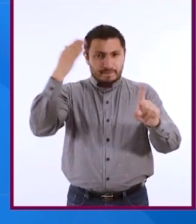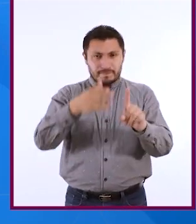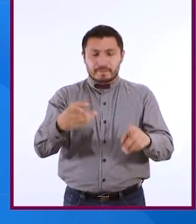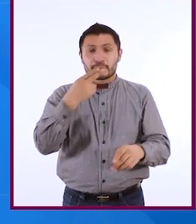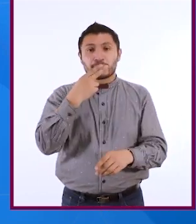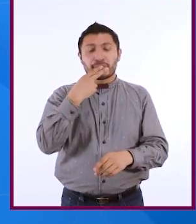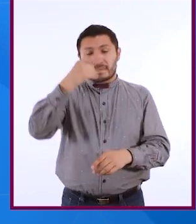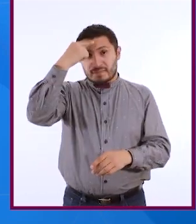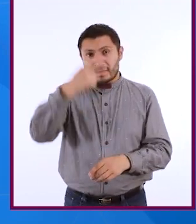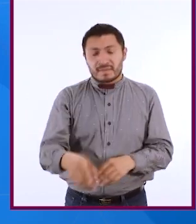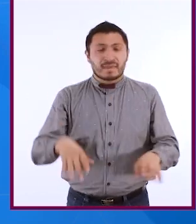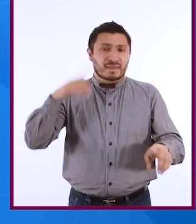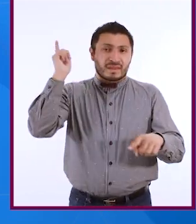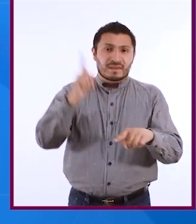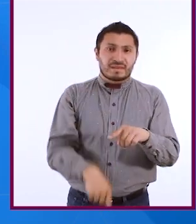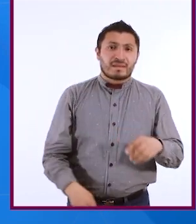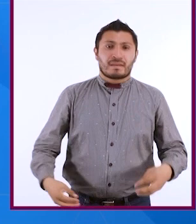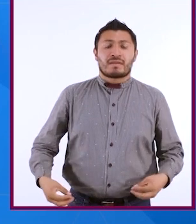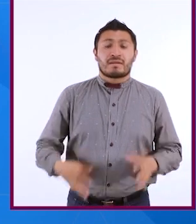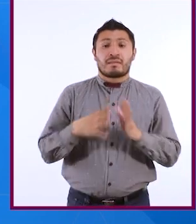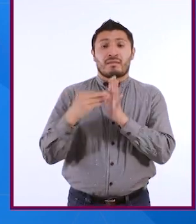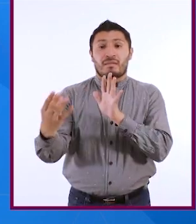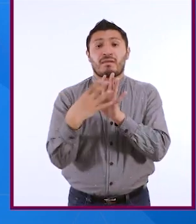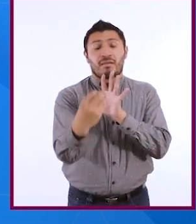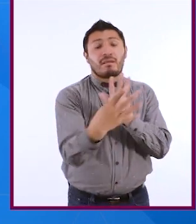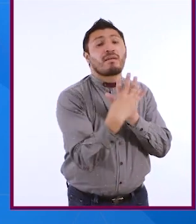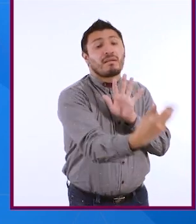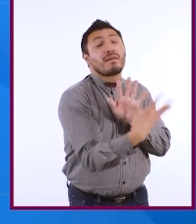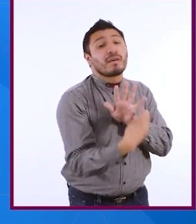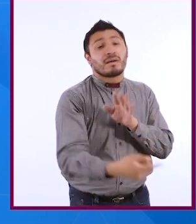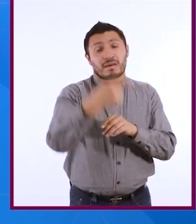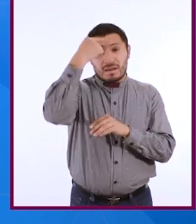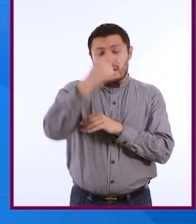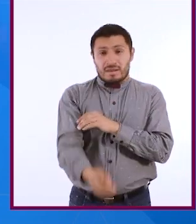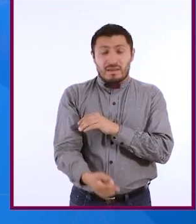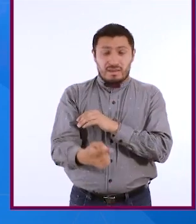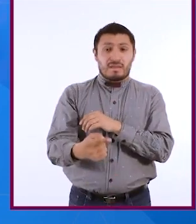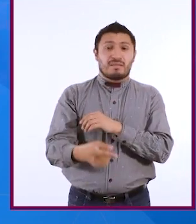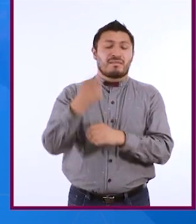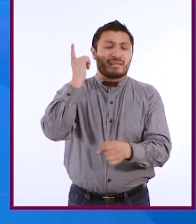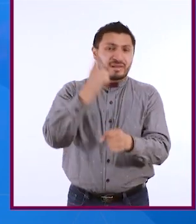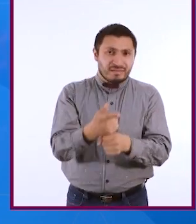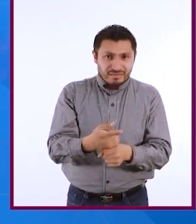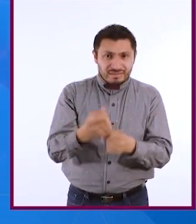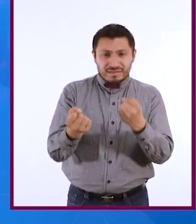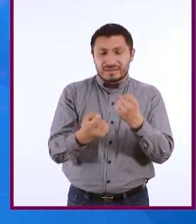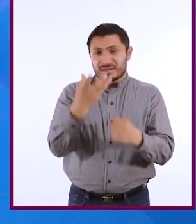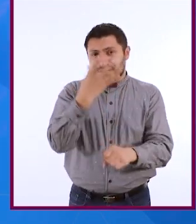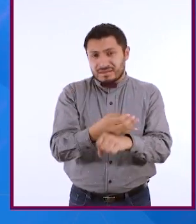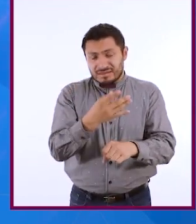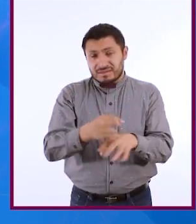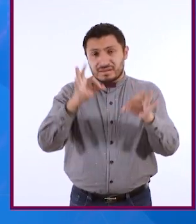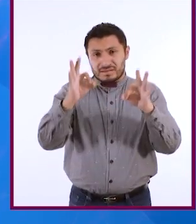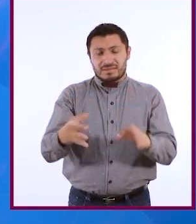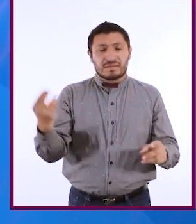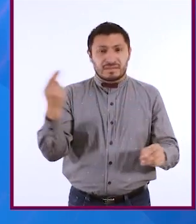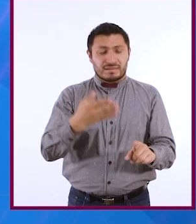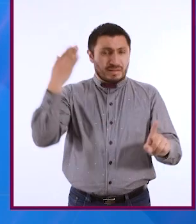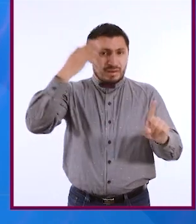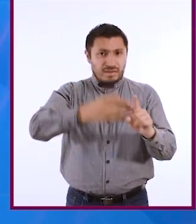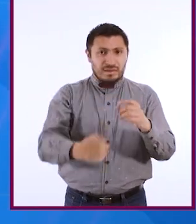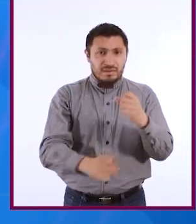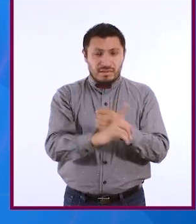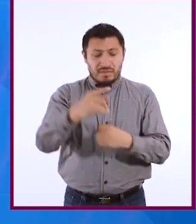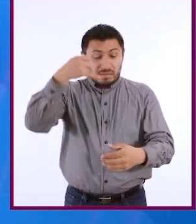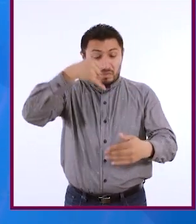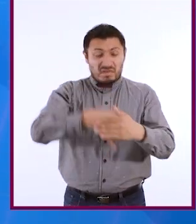que se utilizan para combatir una epidemia. Para encontrar soluciones sostenibles, es esencial enfocarse en la raíz de los